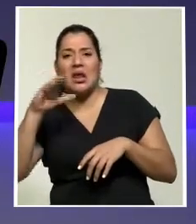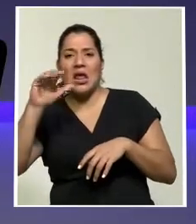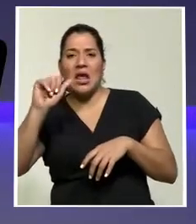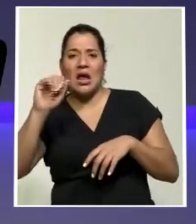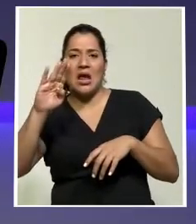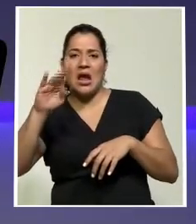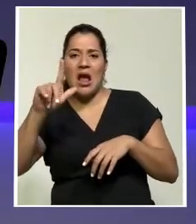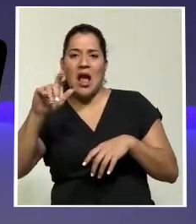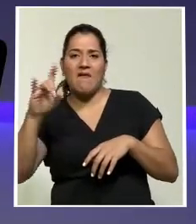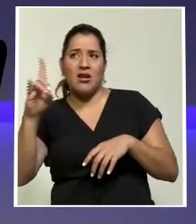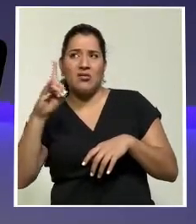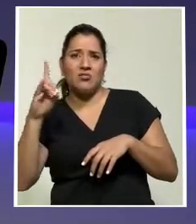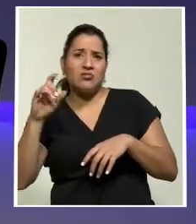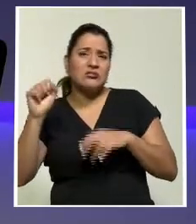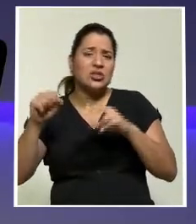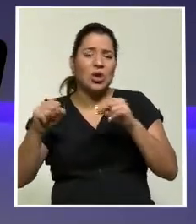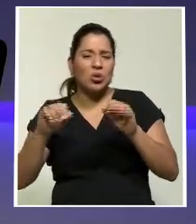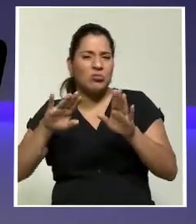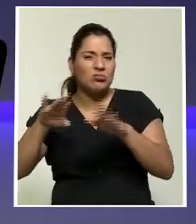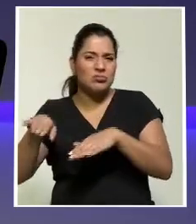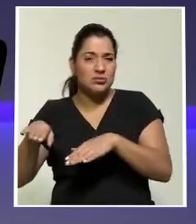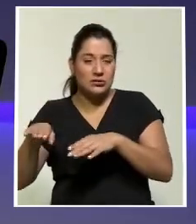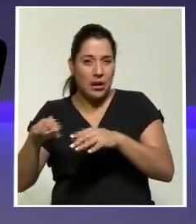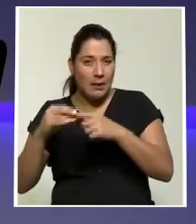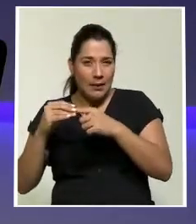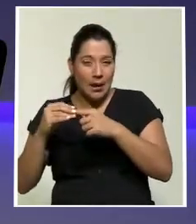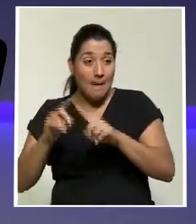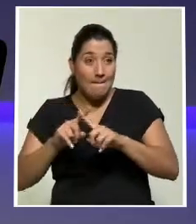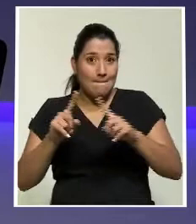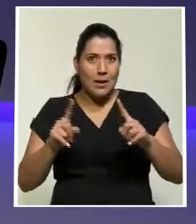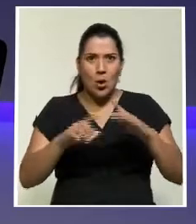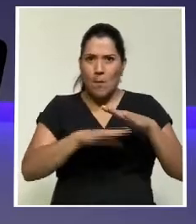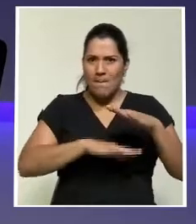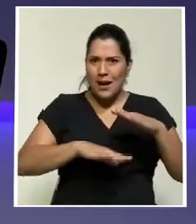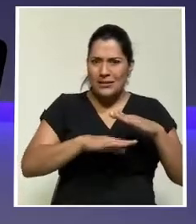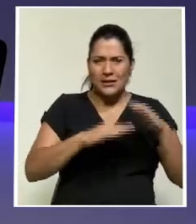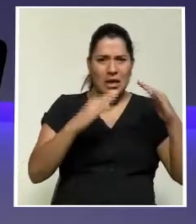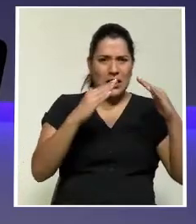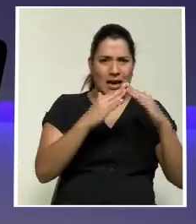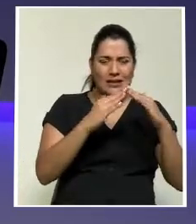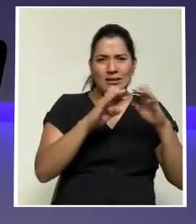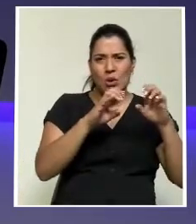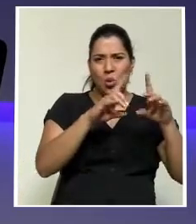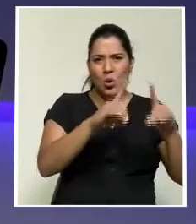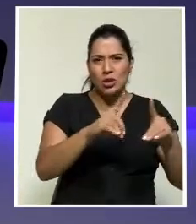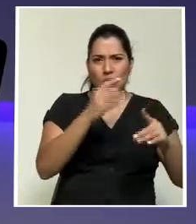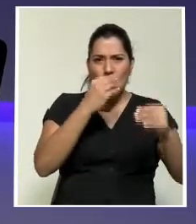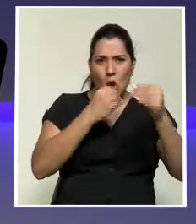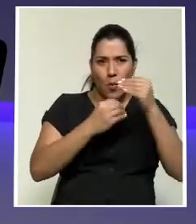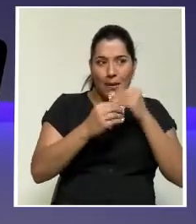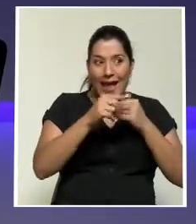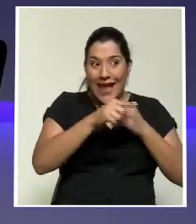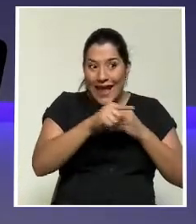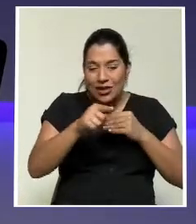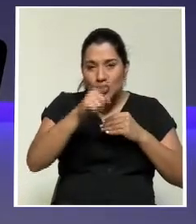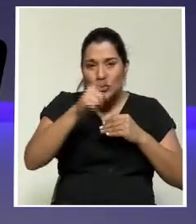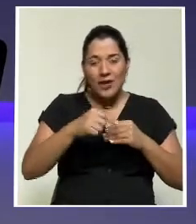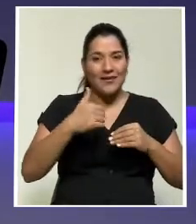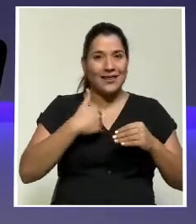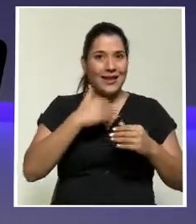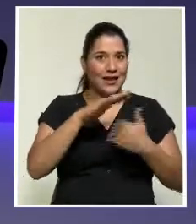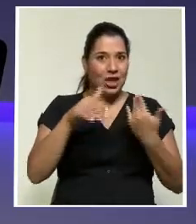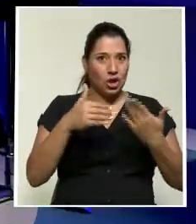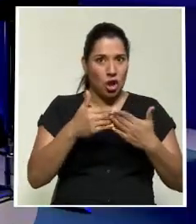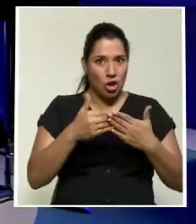cosas, pero lo elemental, el techo, la protección, la educación, la comida, debería bastar. ¿Por